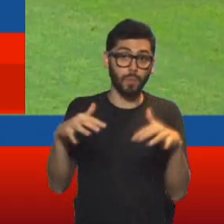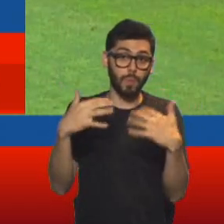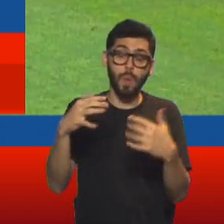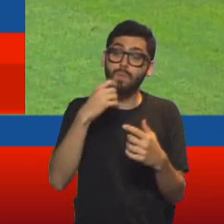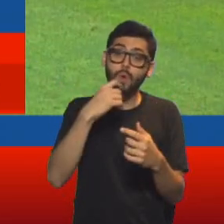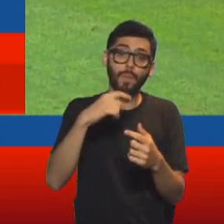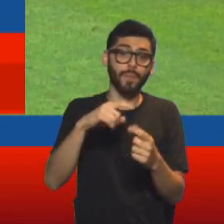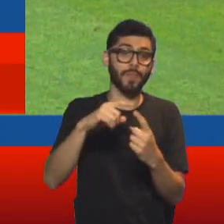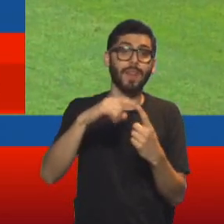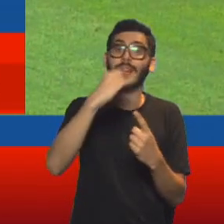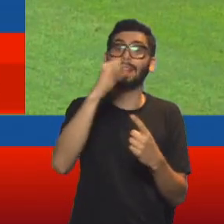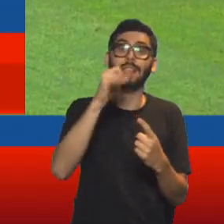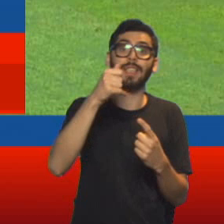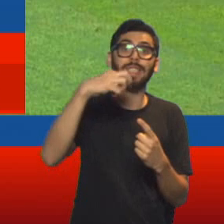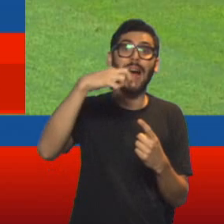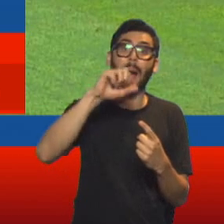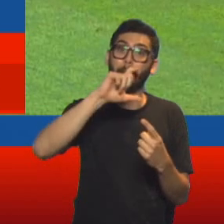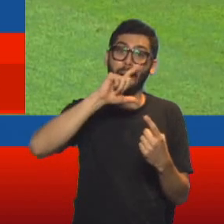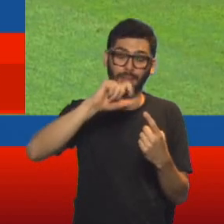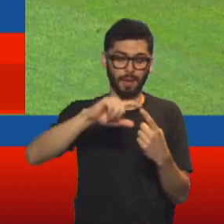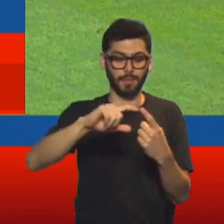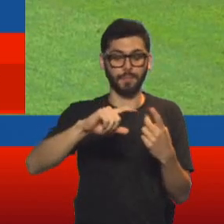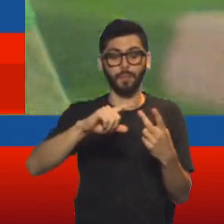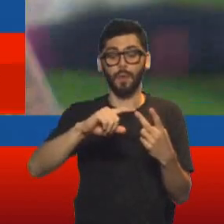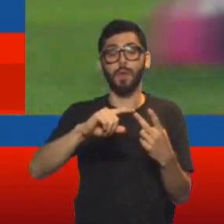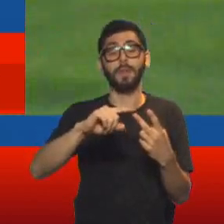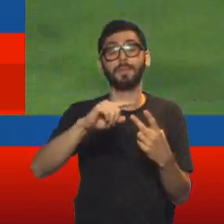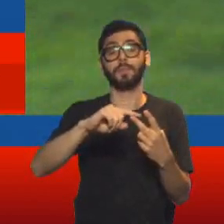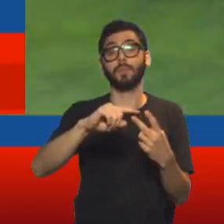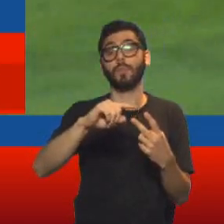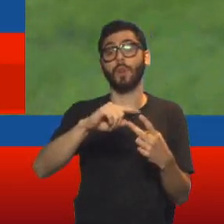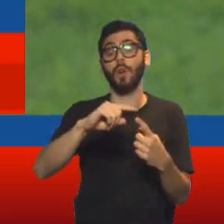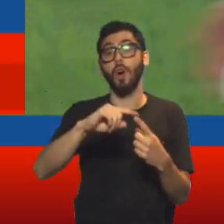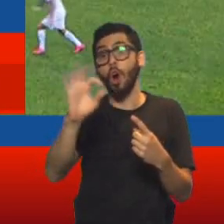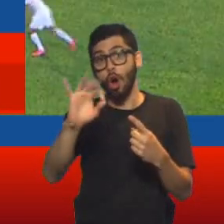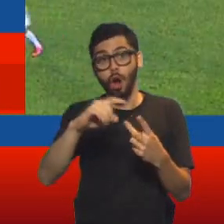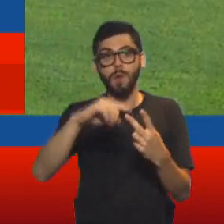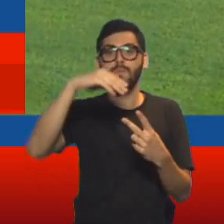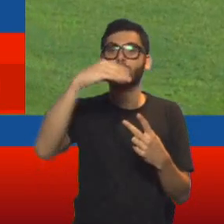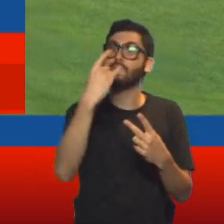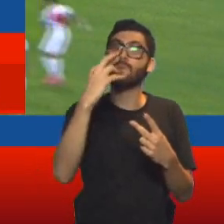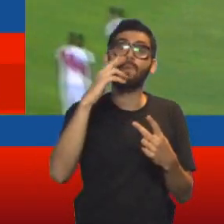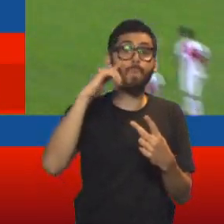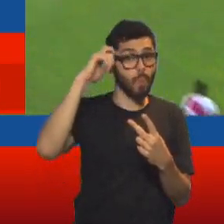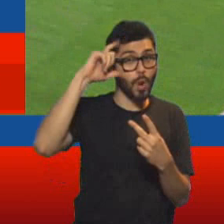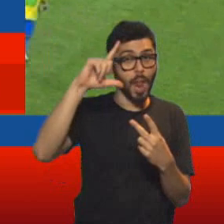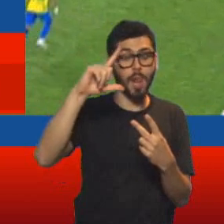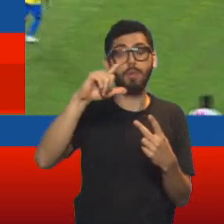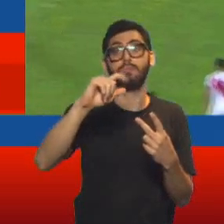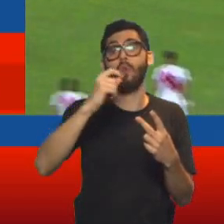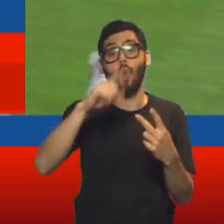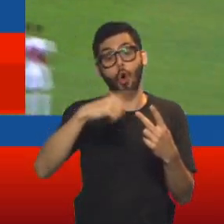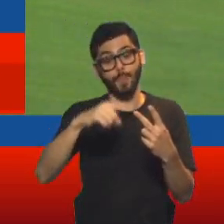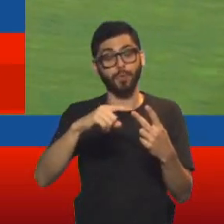tenés a Duván Zapata. Si no lo tenés a Duván Zapata, está Muriel. Si no está Muriel,